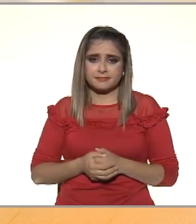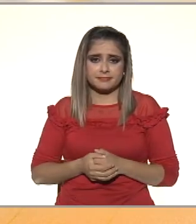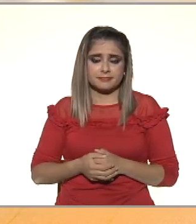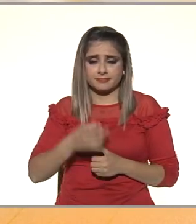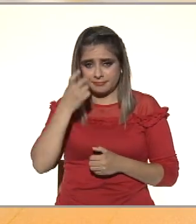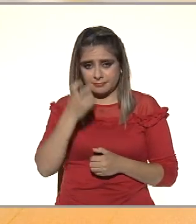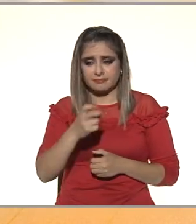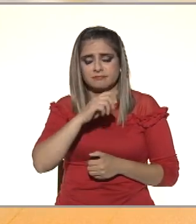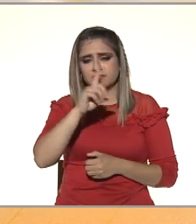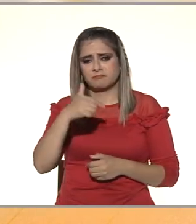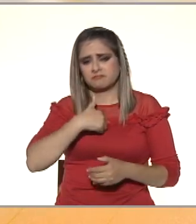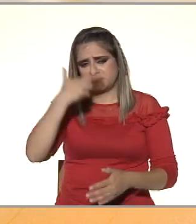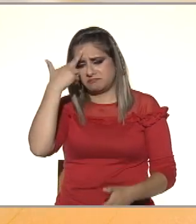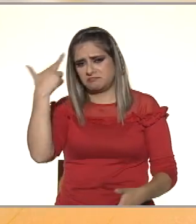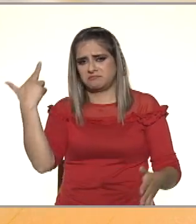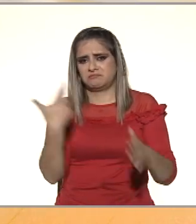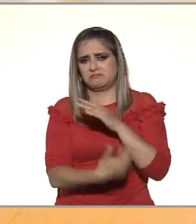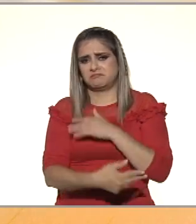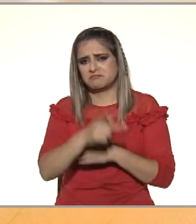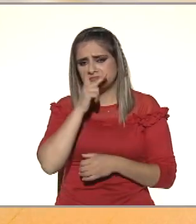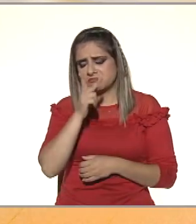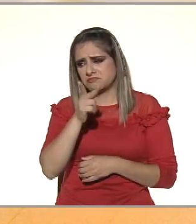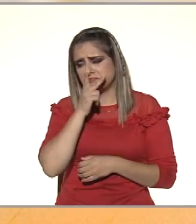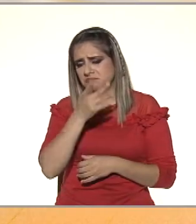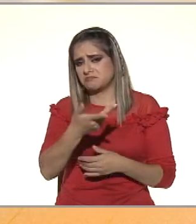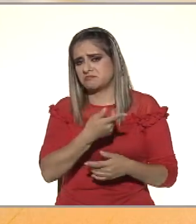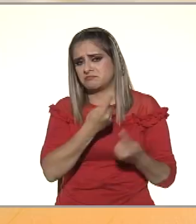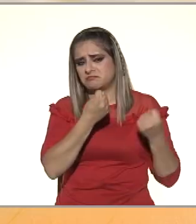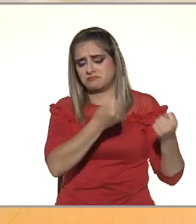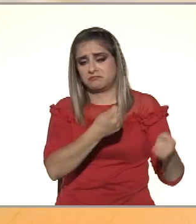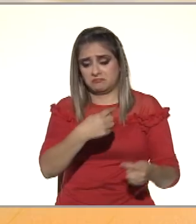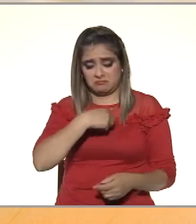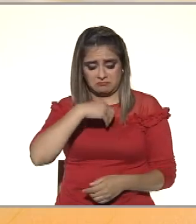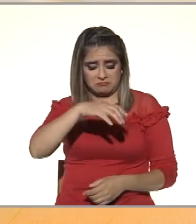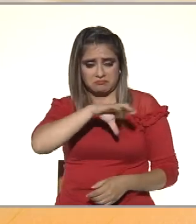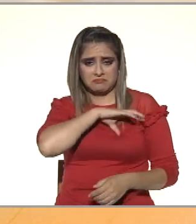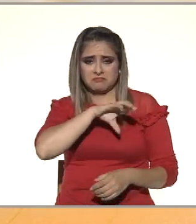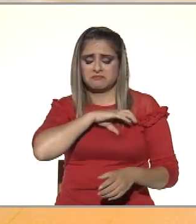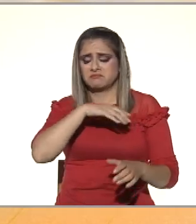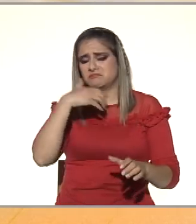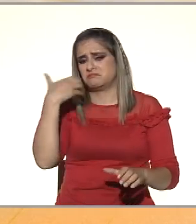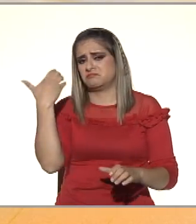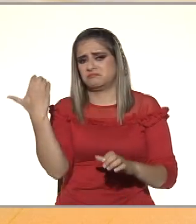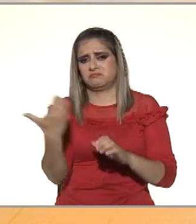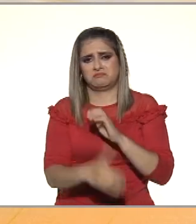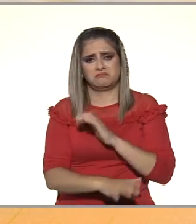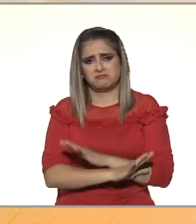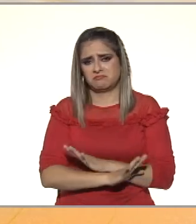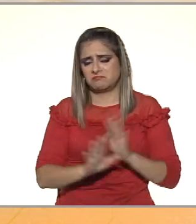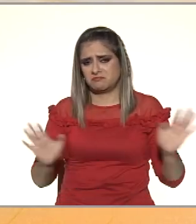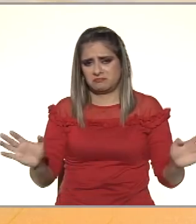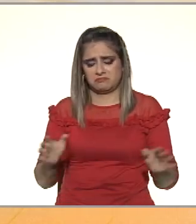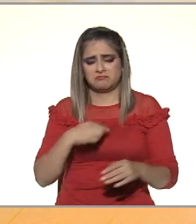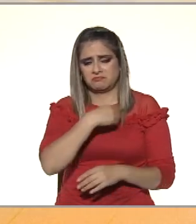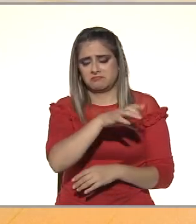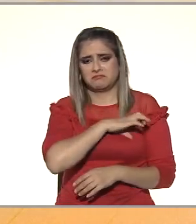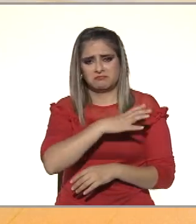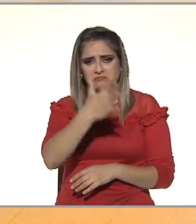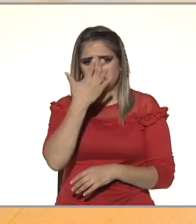le perdí el respeto a mi padre y pues el cariño que se supone que yo le debería de